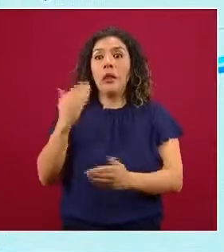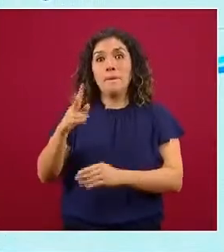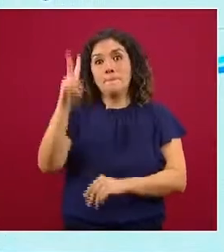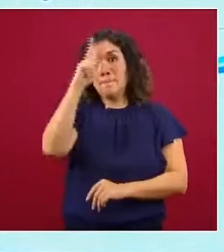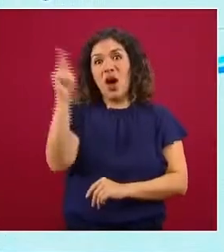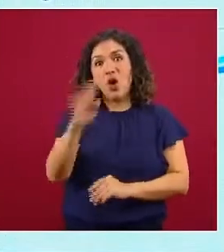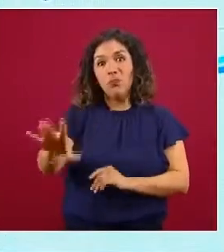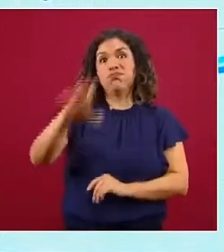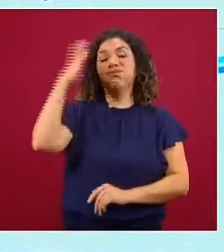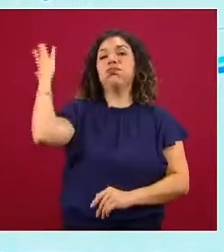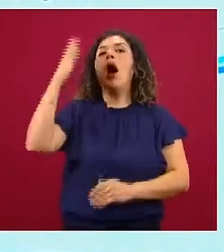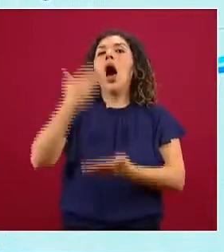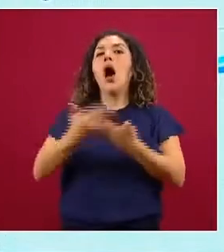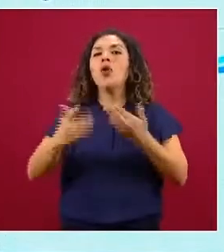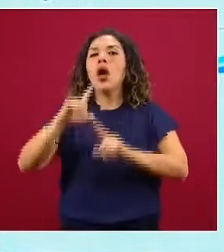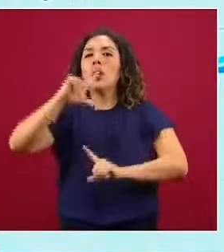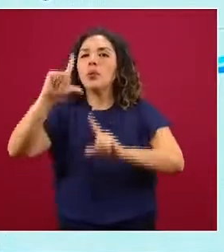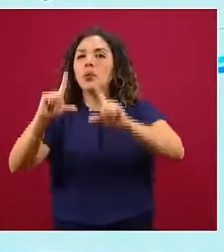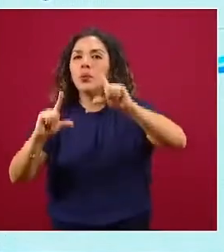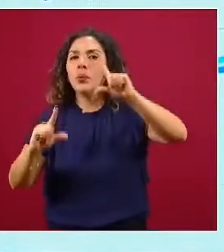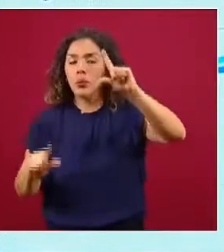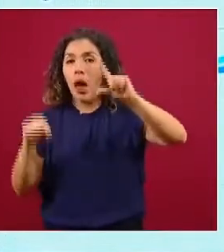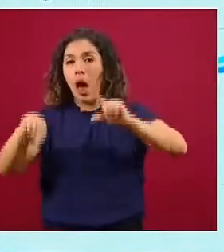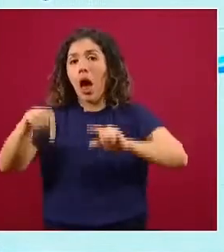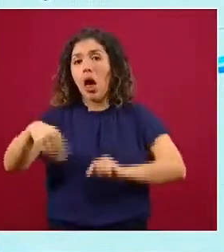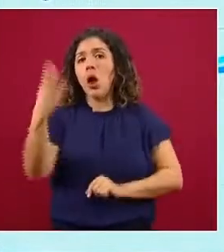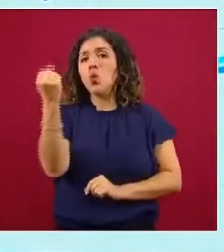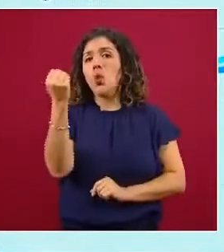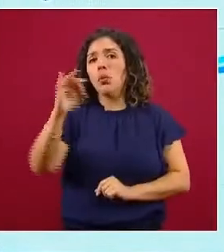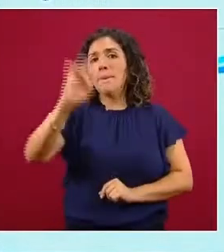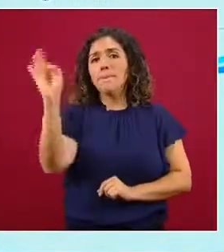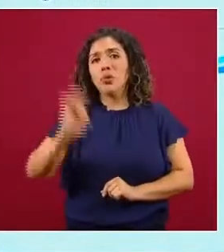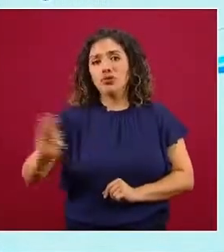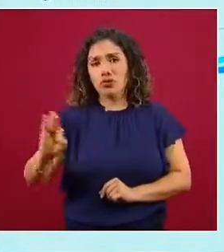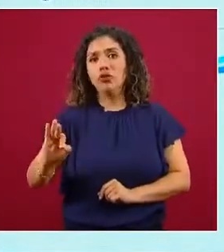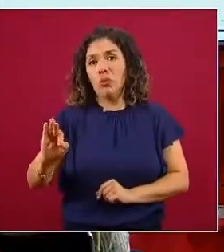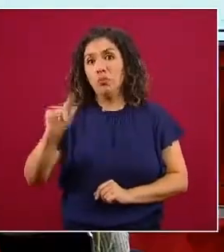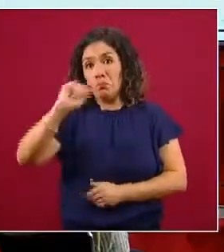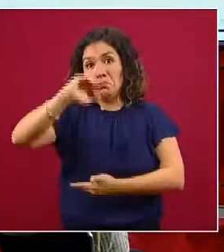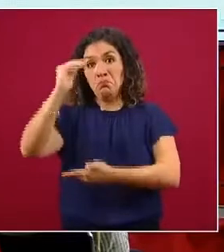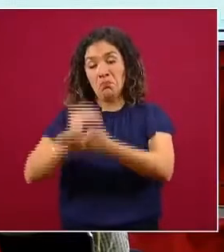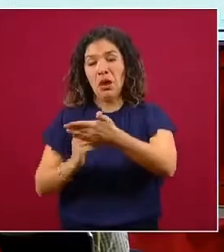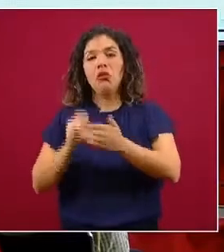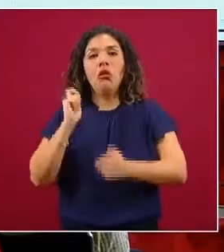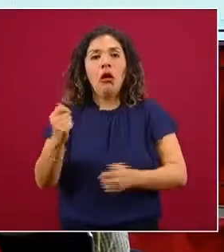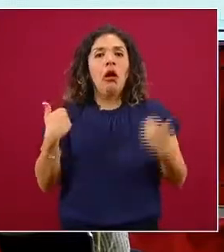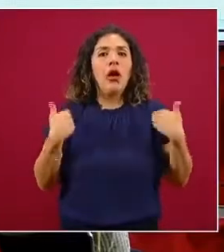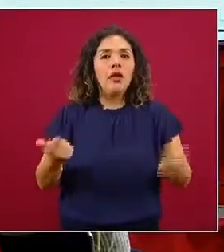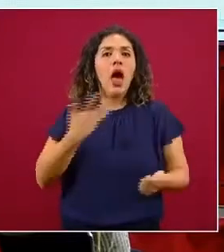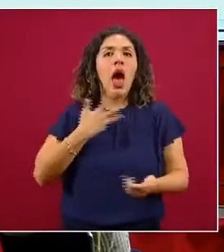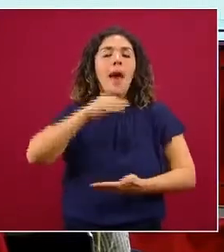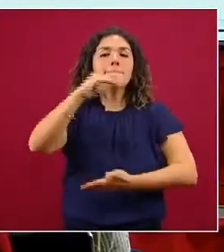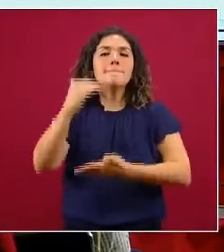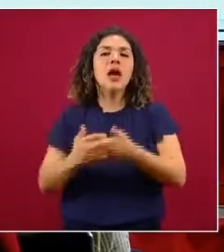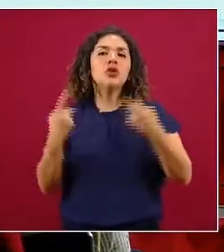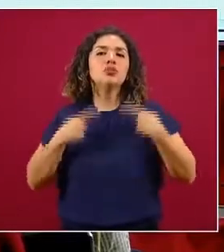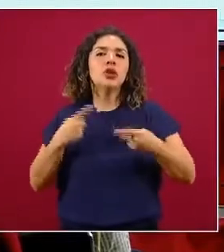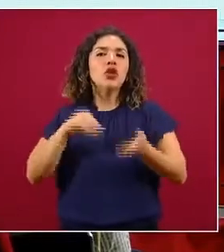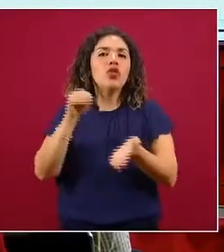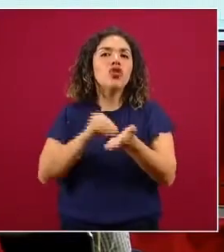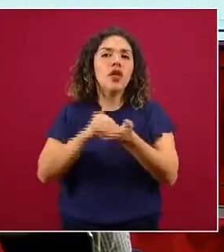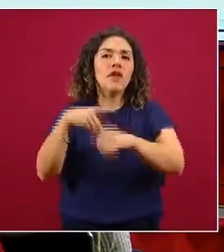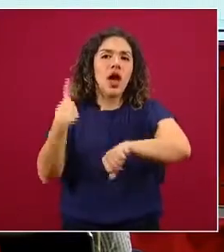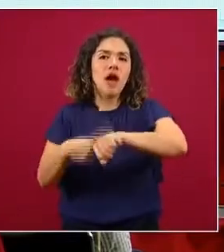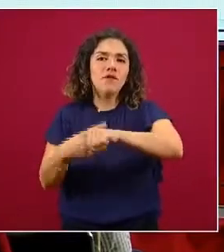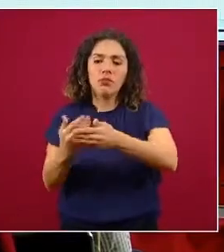Si vemos que es un 12% a nivel nacional, aquí es un 9%, es menor, lo que quiere decir que hay menos casos activos